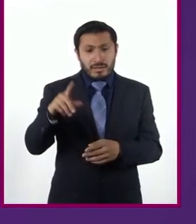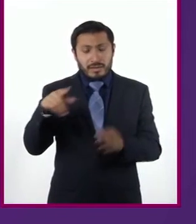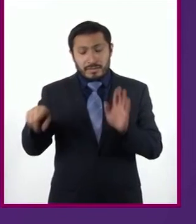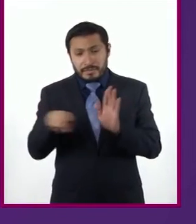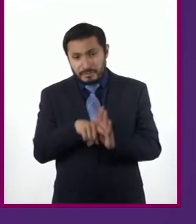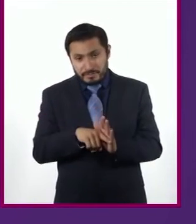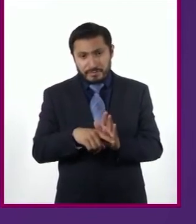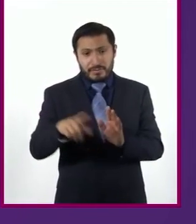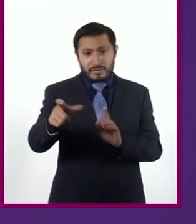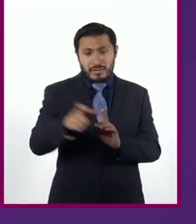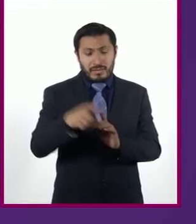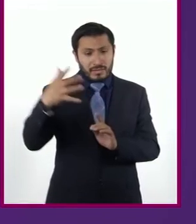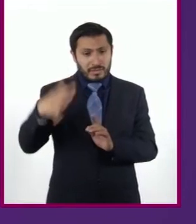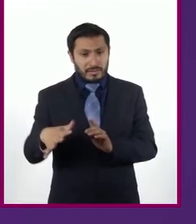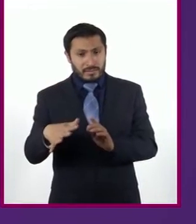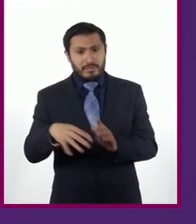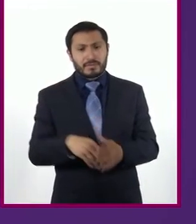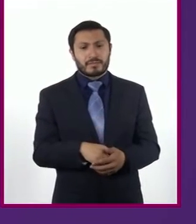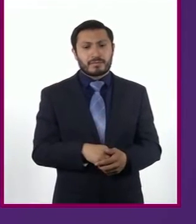menos X décimos.